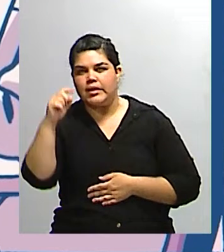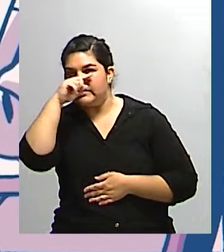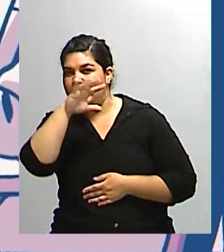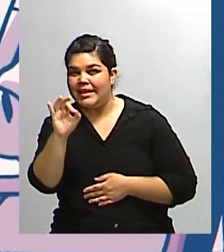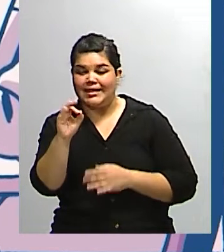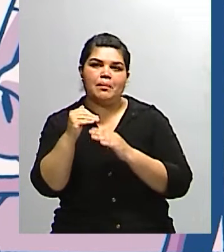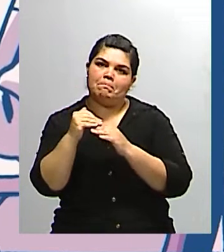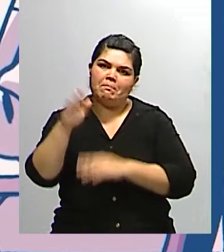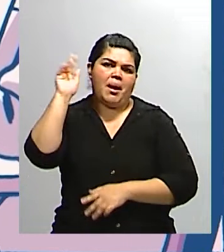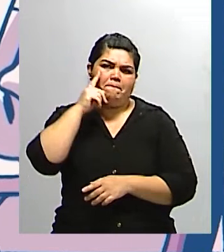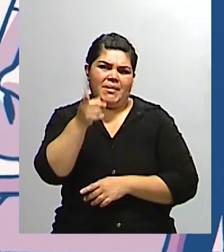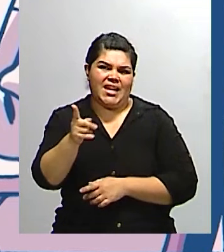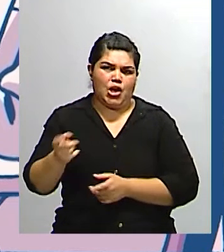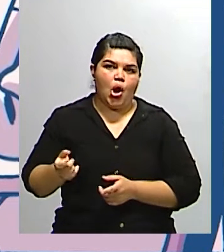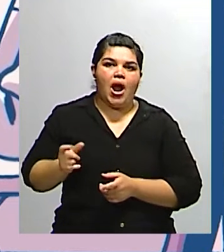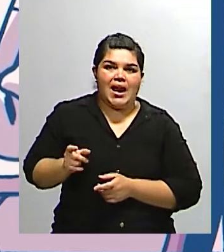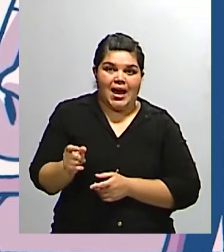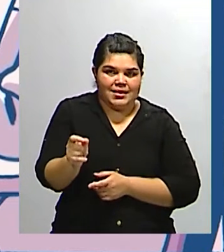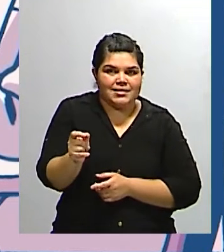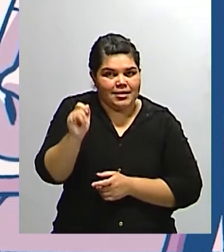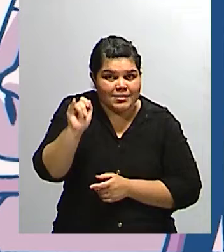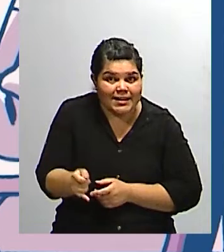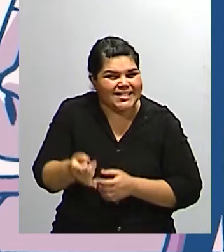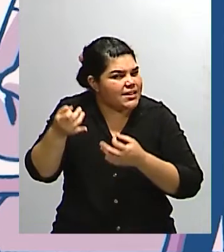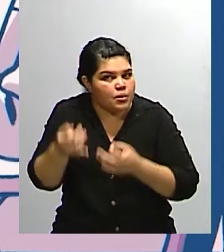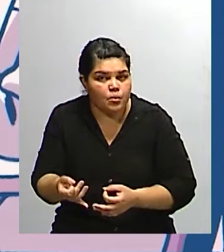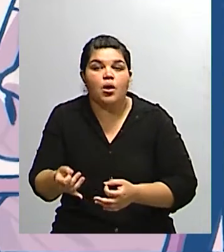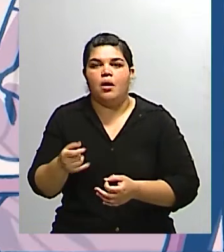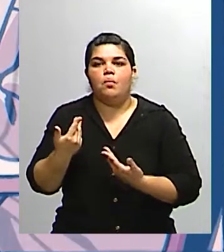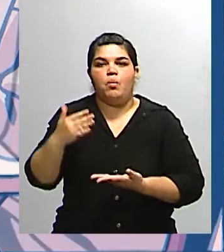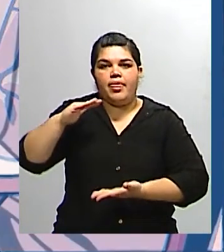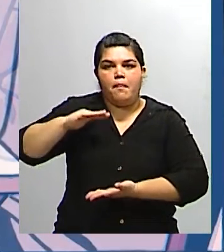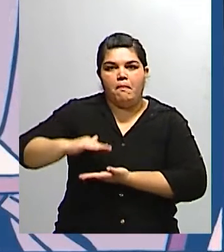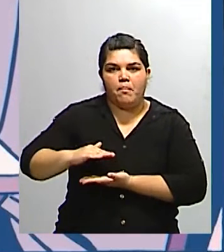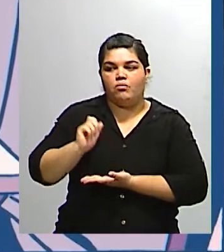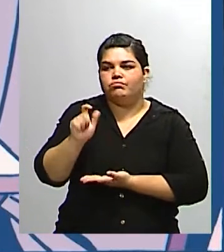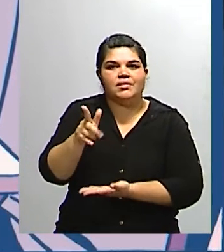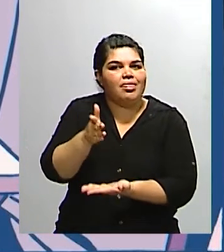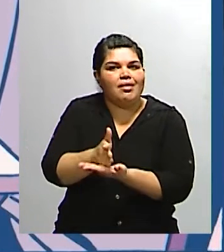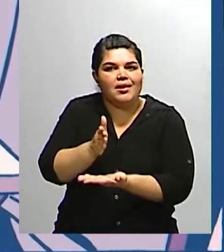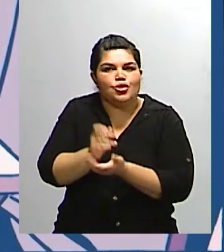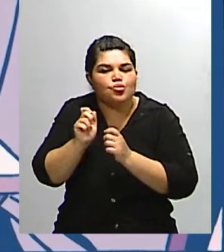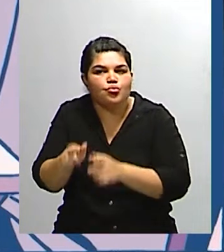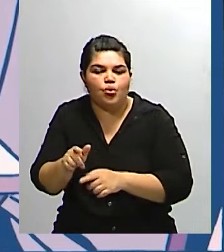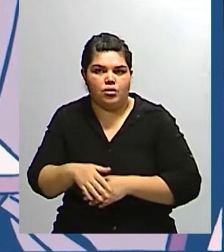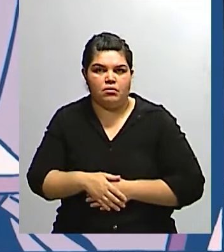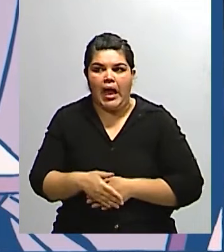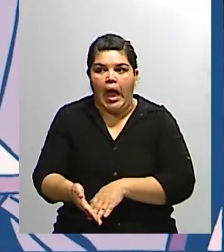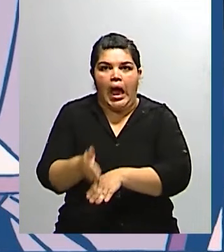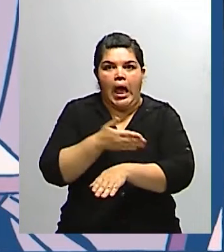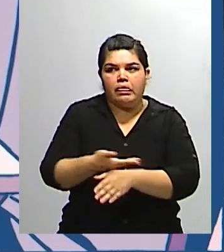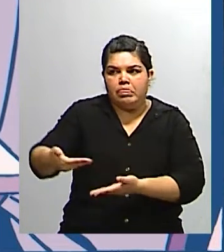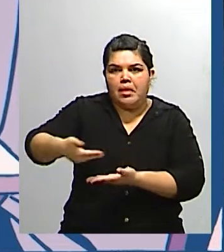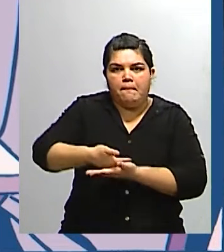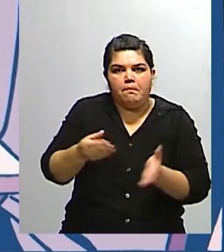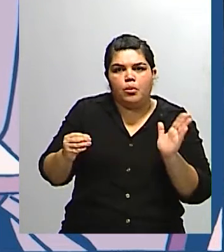de mayor riesgo, la mujer puede hacerse una mamografía, incluso es su derecho, y ni siquiera debería pedir turno,